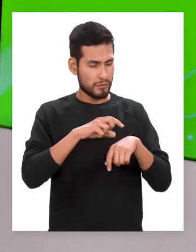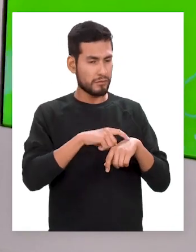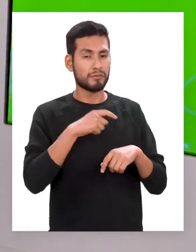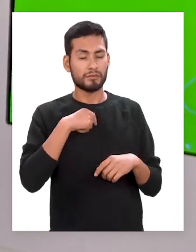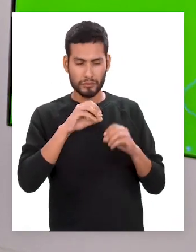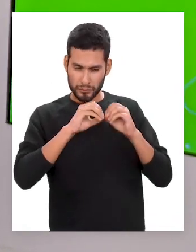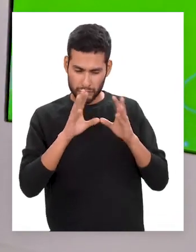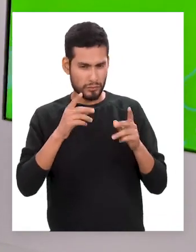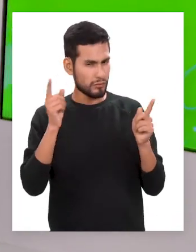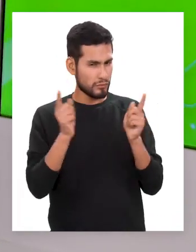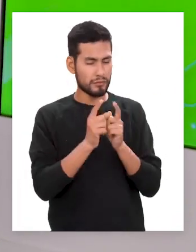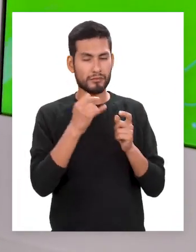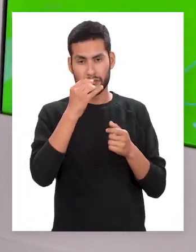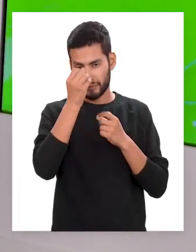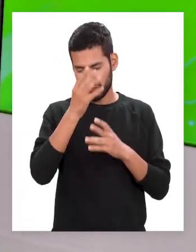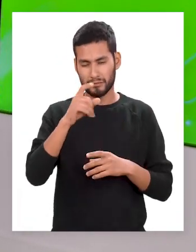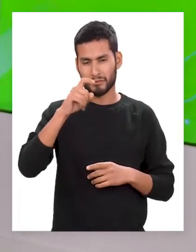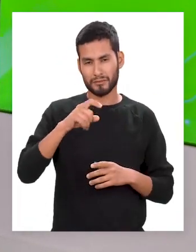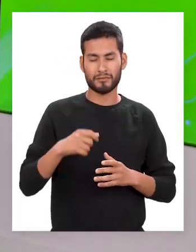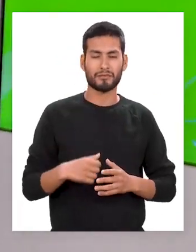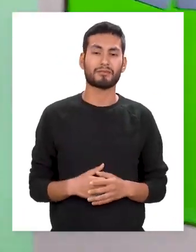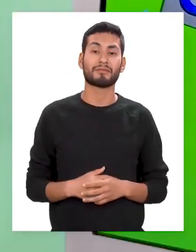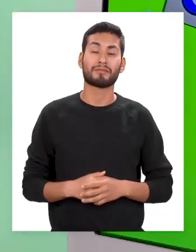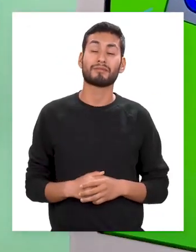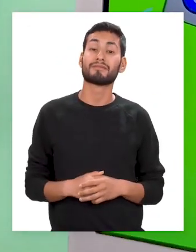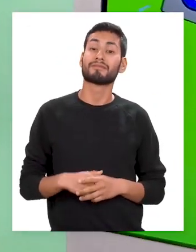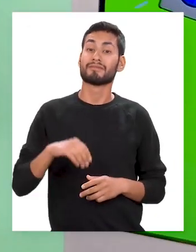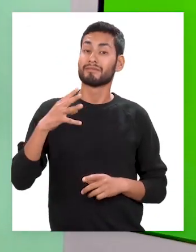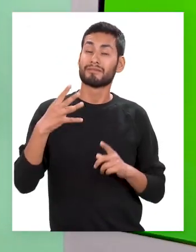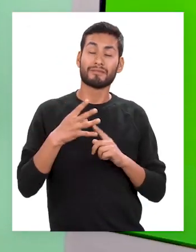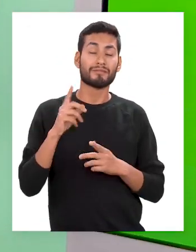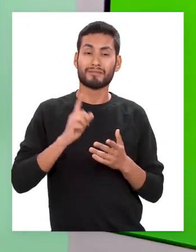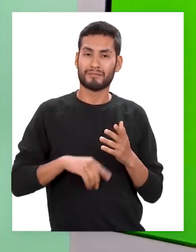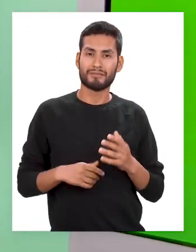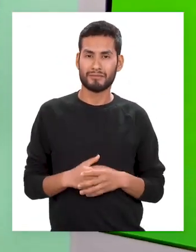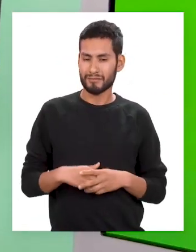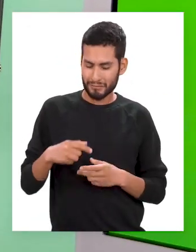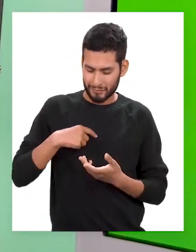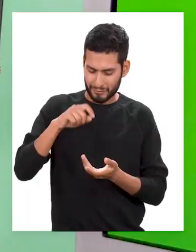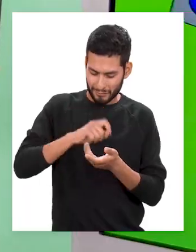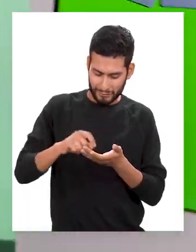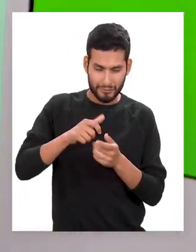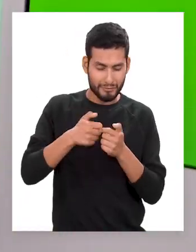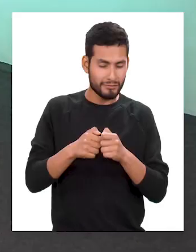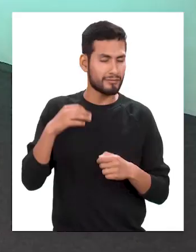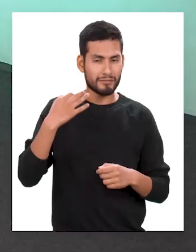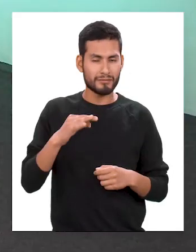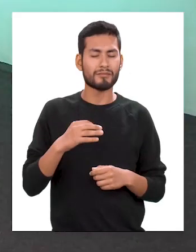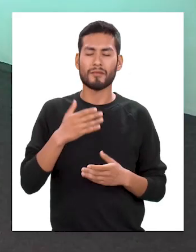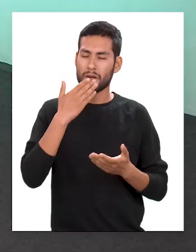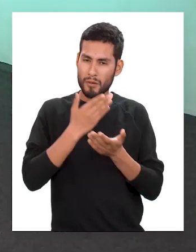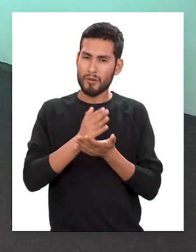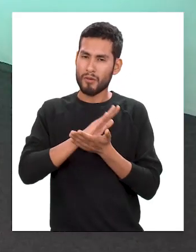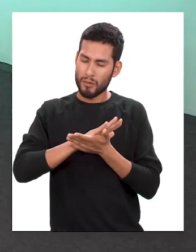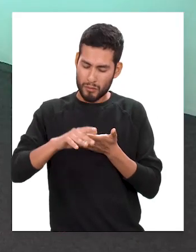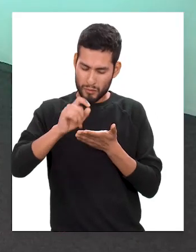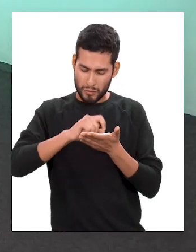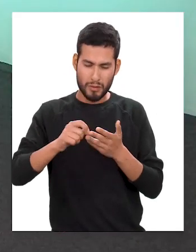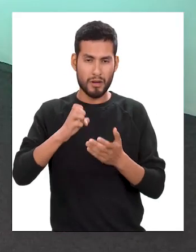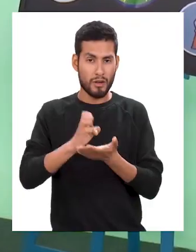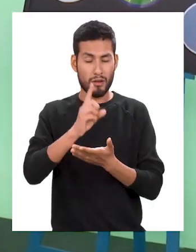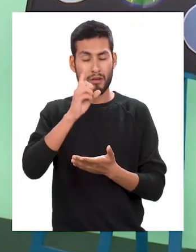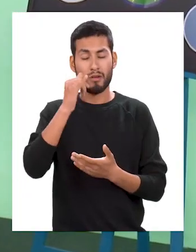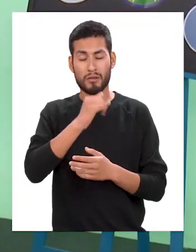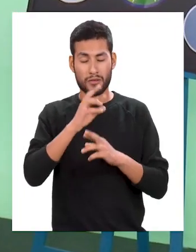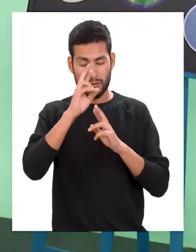claros, concisos y con información necesaria. La cuarta regla es la forma de escritura, siempre con buena ortografía,